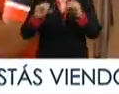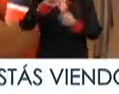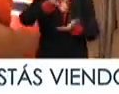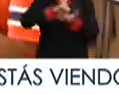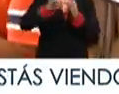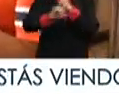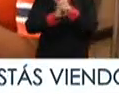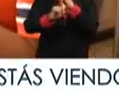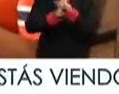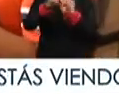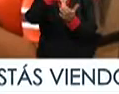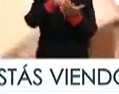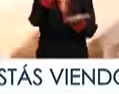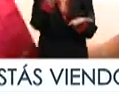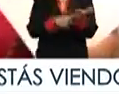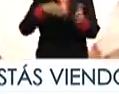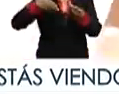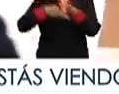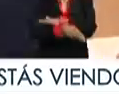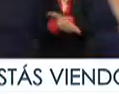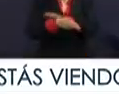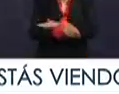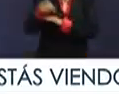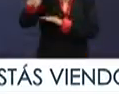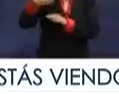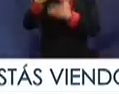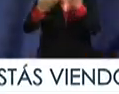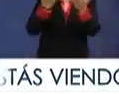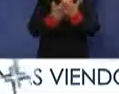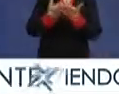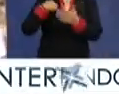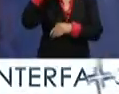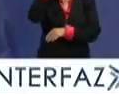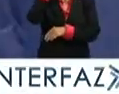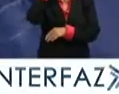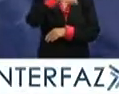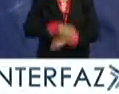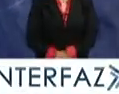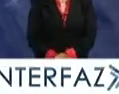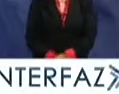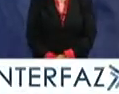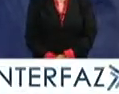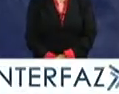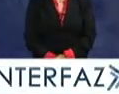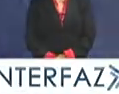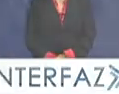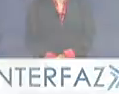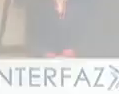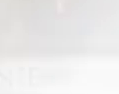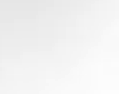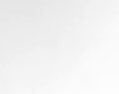cibercentros ubicados en las instalaciones del metro, donde el servicio se brinda gratuitamente.